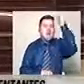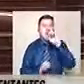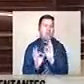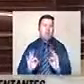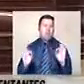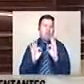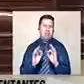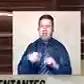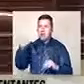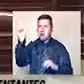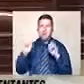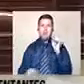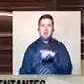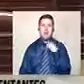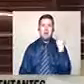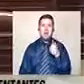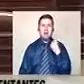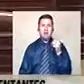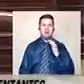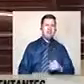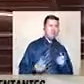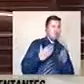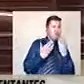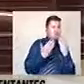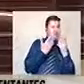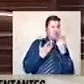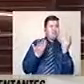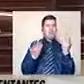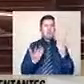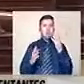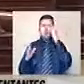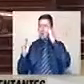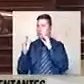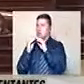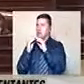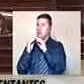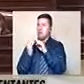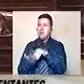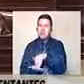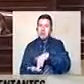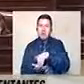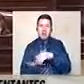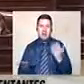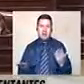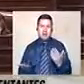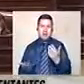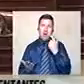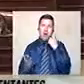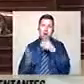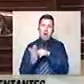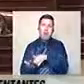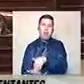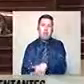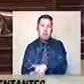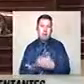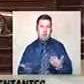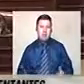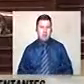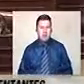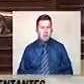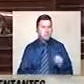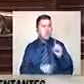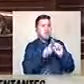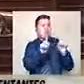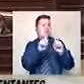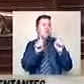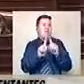se pierde confianza con la ciudadanía y se alcanza un acuerdo frágil y vulnerable diferentes congresistas